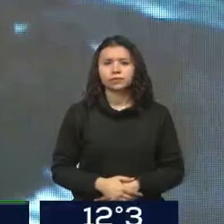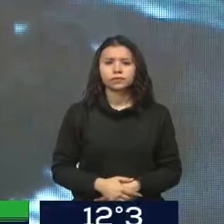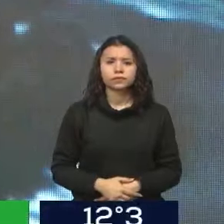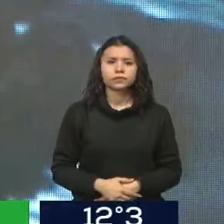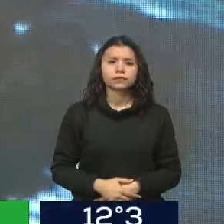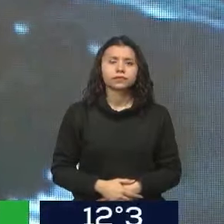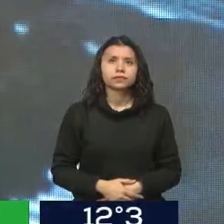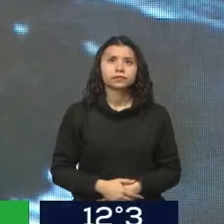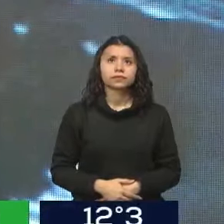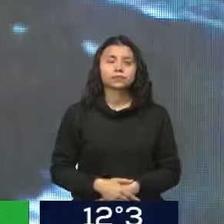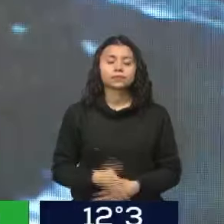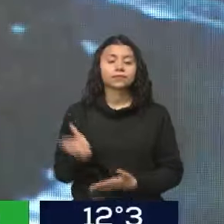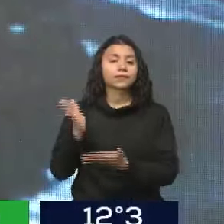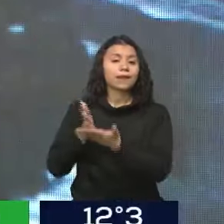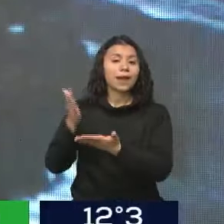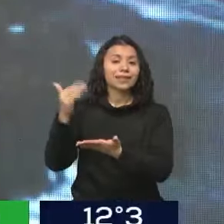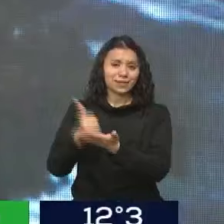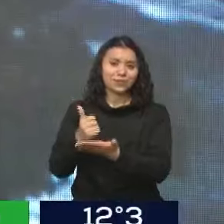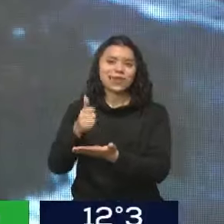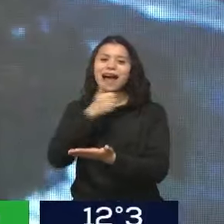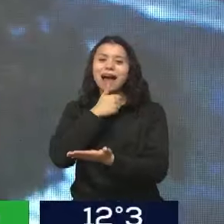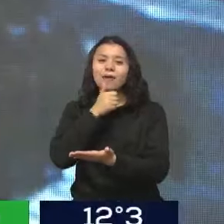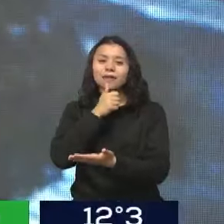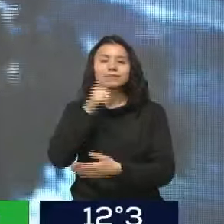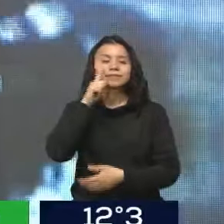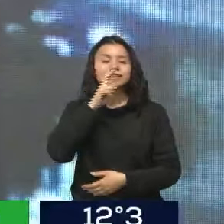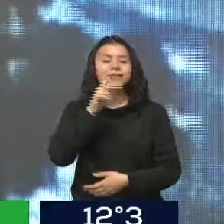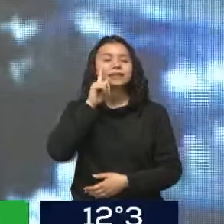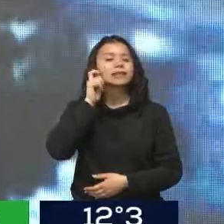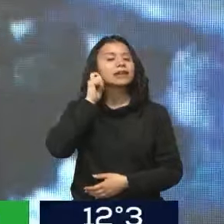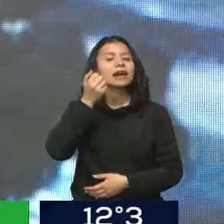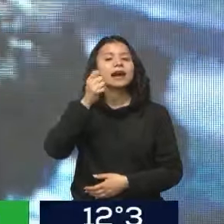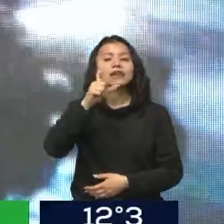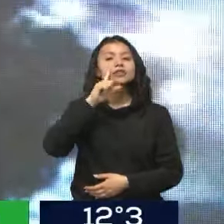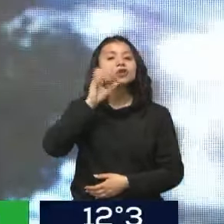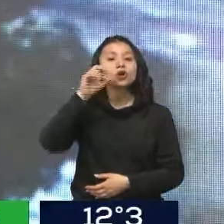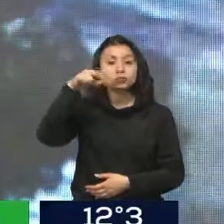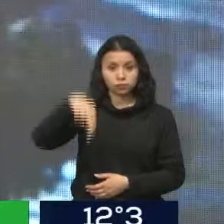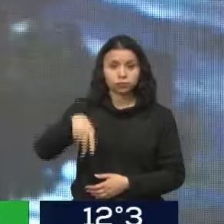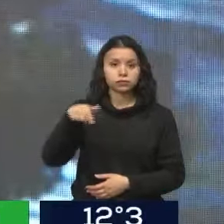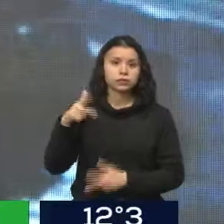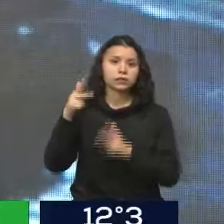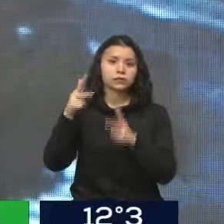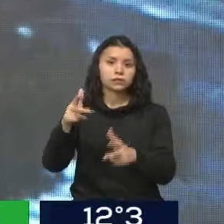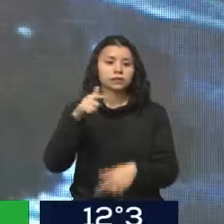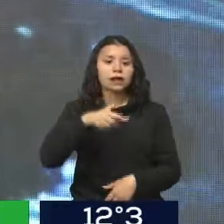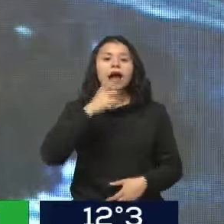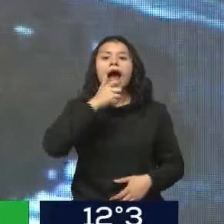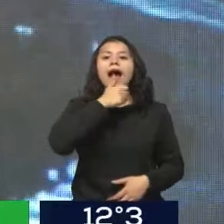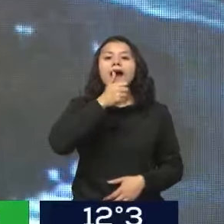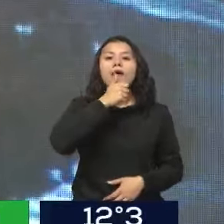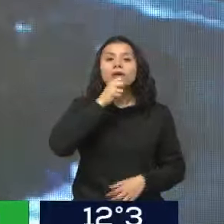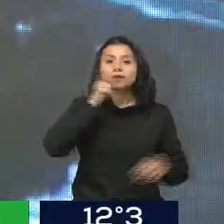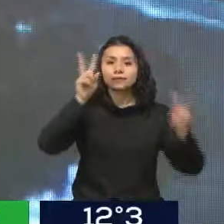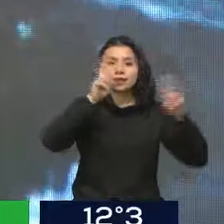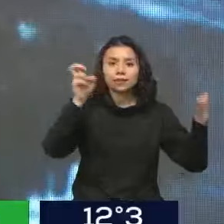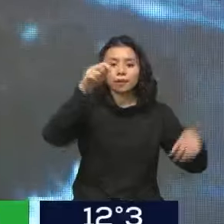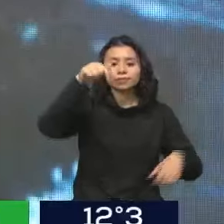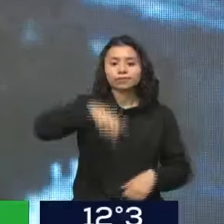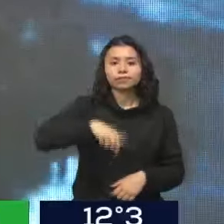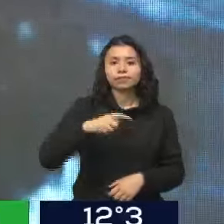Desde Irrigación comentaron cuáles son las expectativas respecto al agua para los próximos meses en